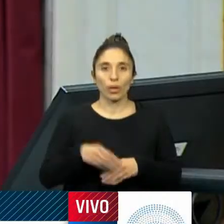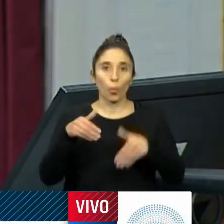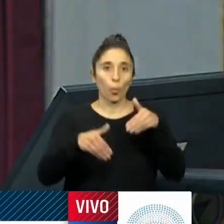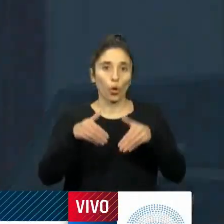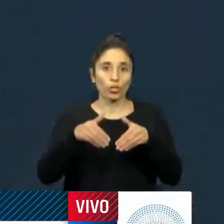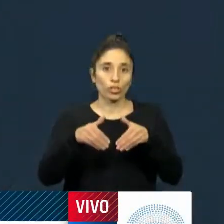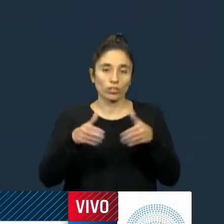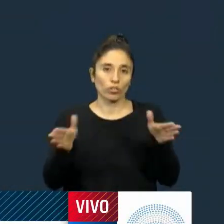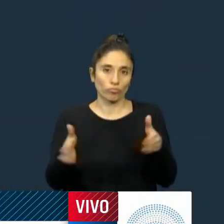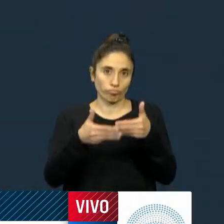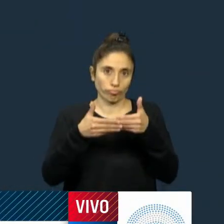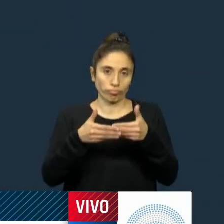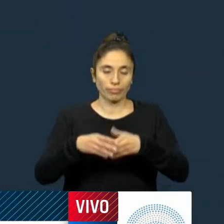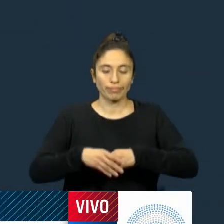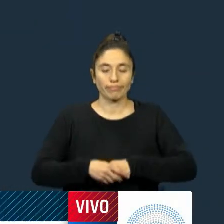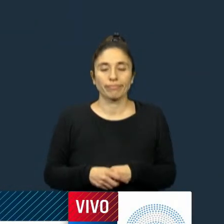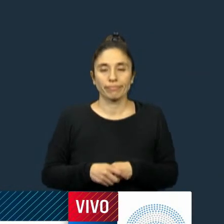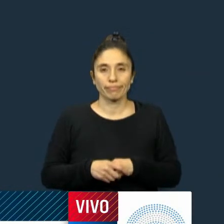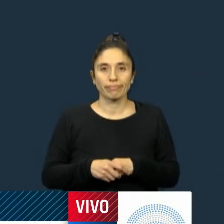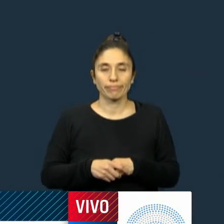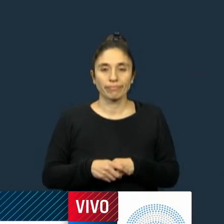Señor secretario.